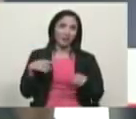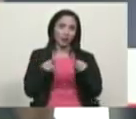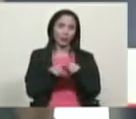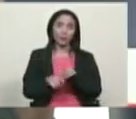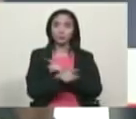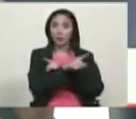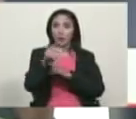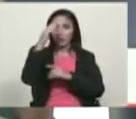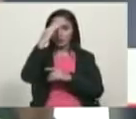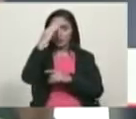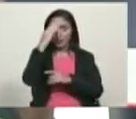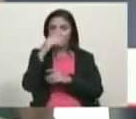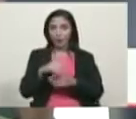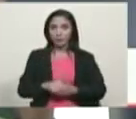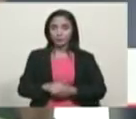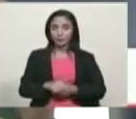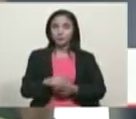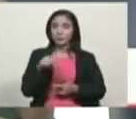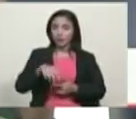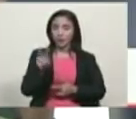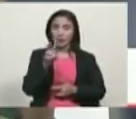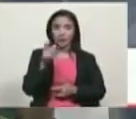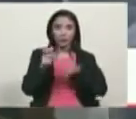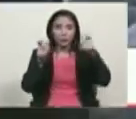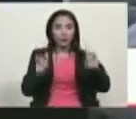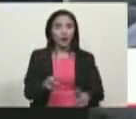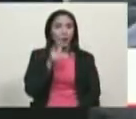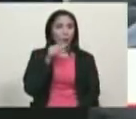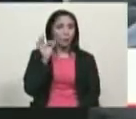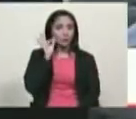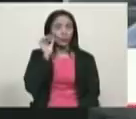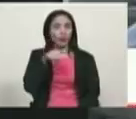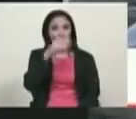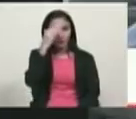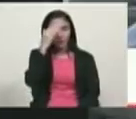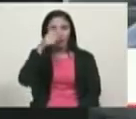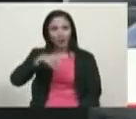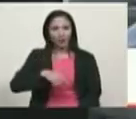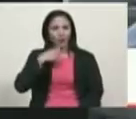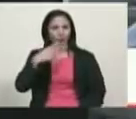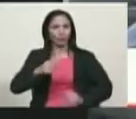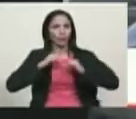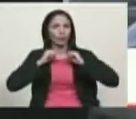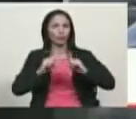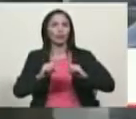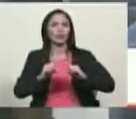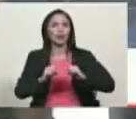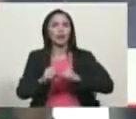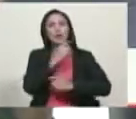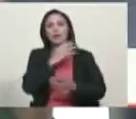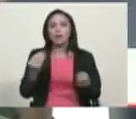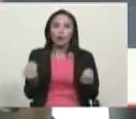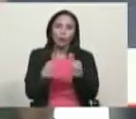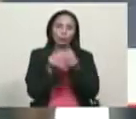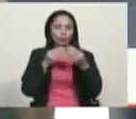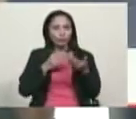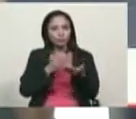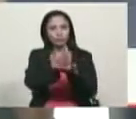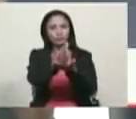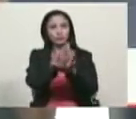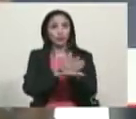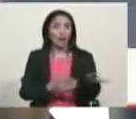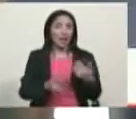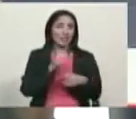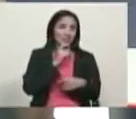presidente, sepan los venezolanos y las venezolanas que aquí hay una voz que va a estar con ellos a las